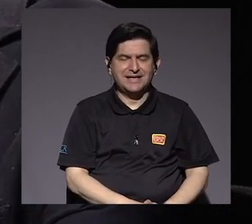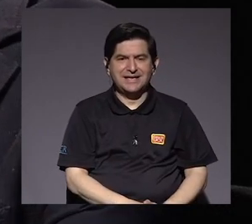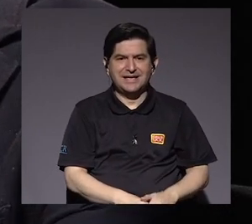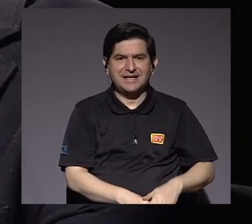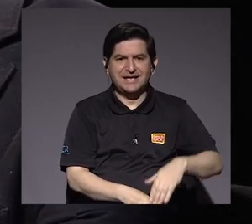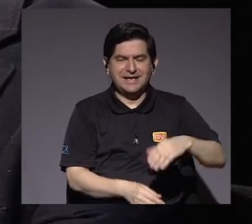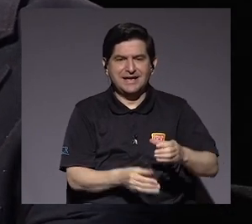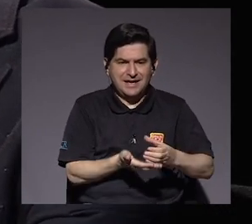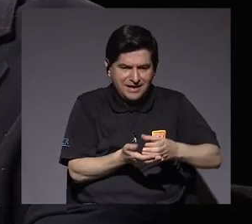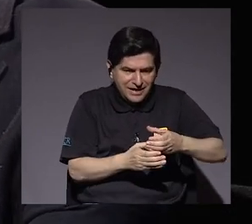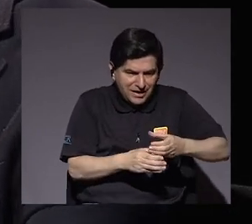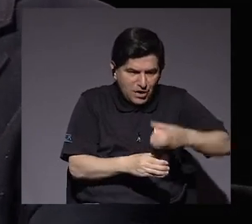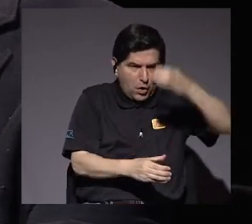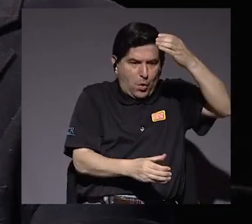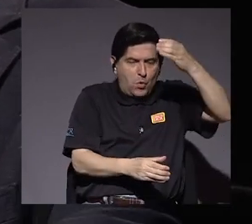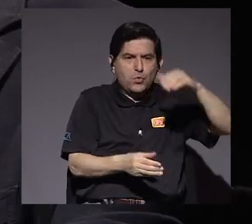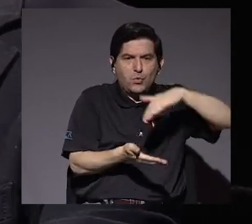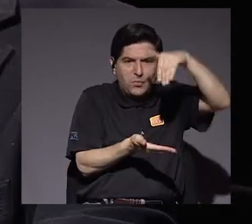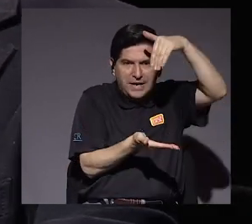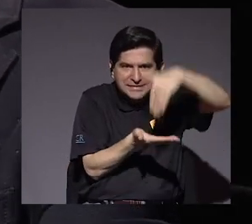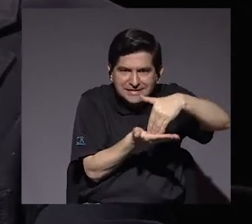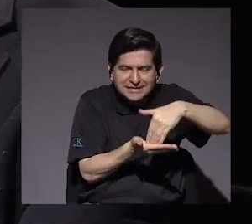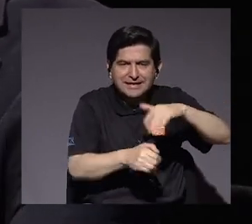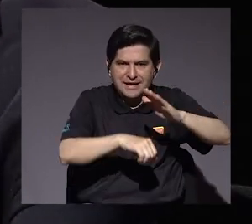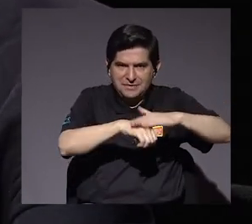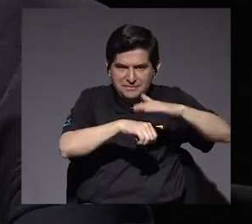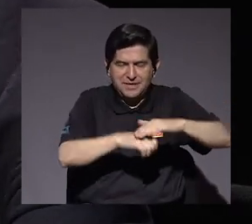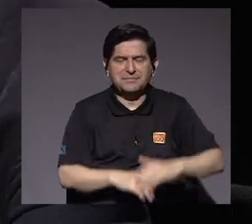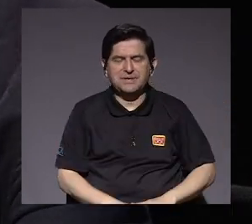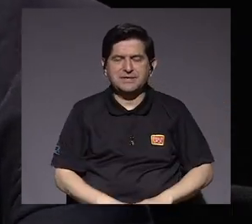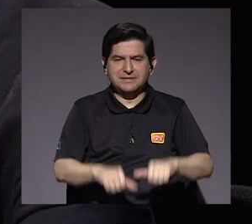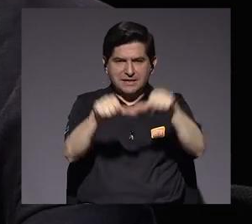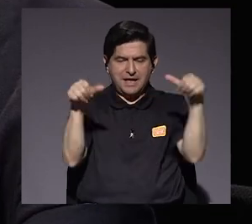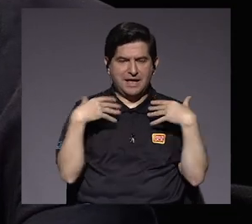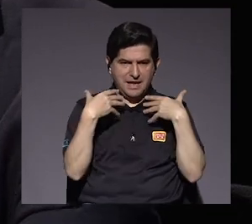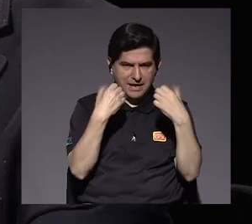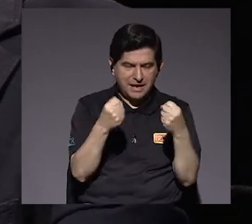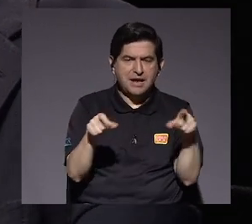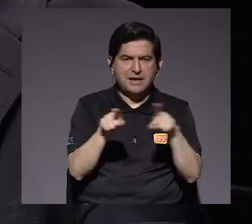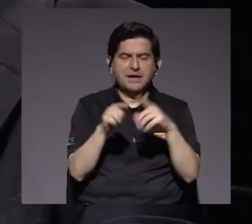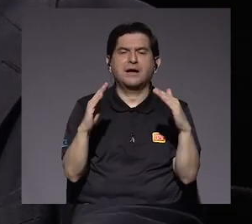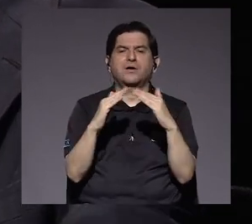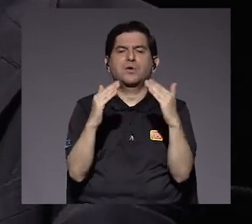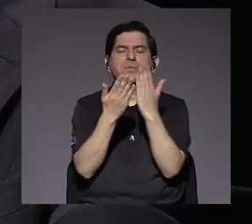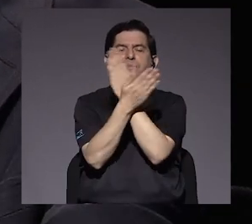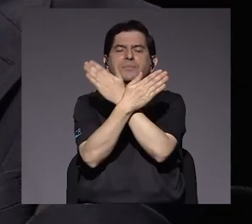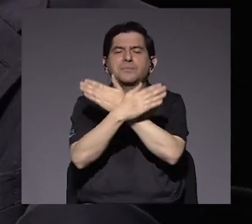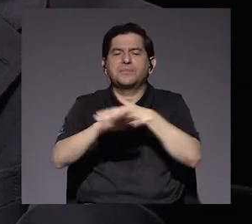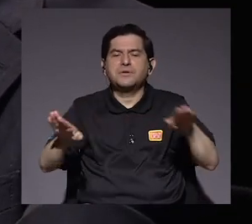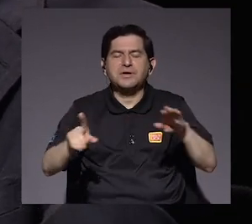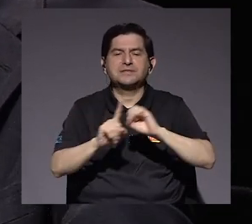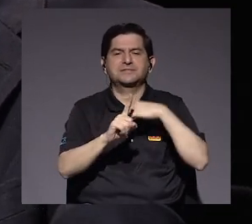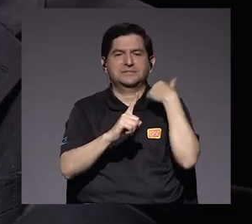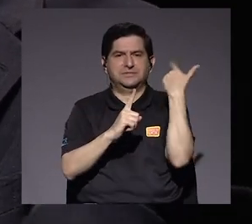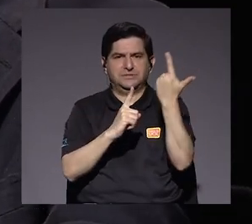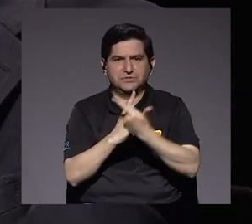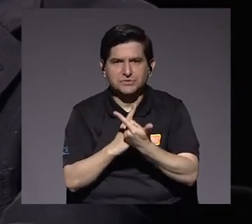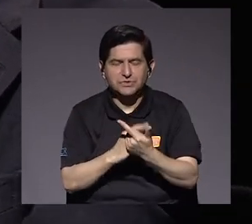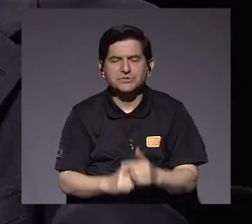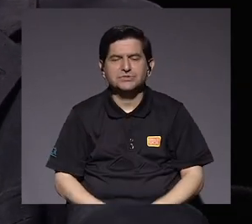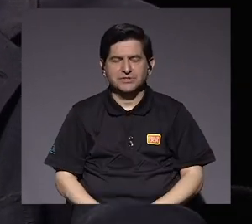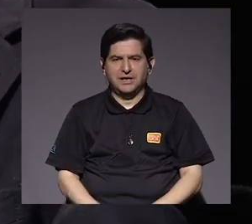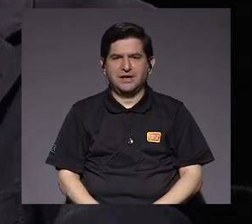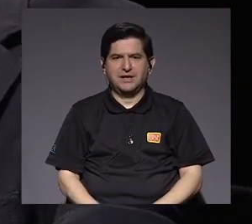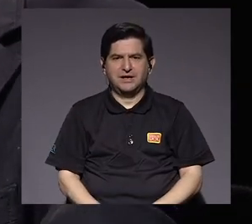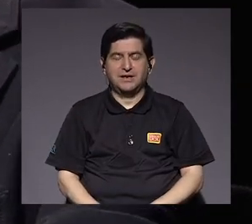columna vertebral que nos permite tener, no solamente, digamos, desde el punto de vista sanitario, sino también desde el punto de vista de convivencia pacífica y de convivencia social,